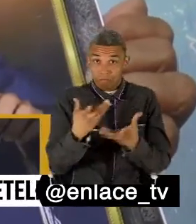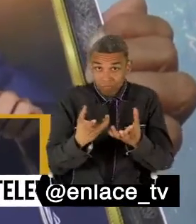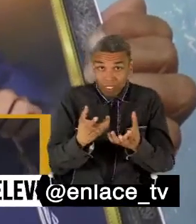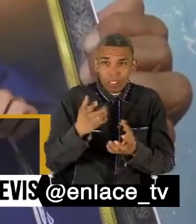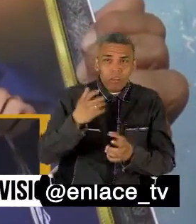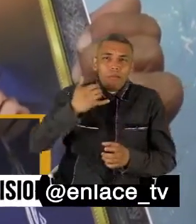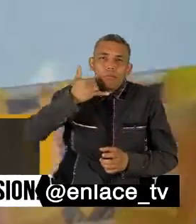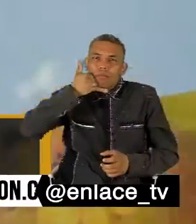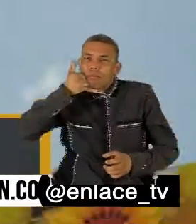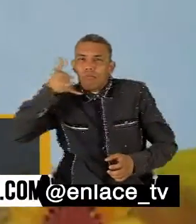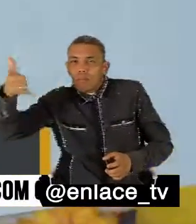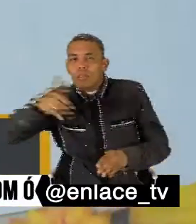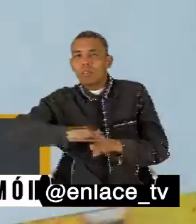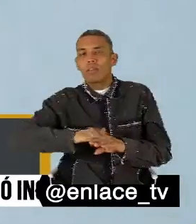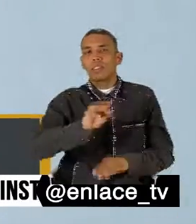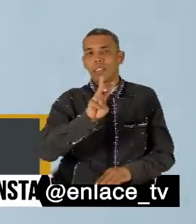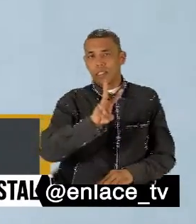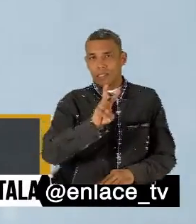pueden comunicarse al celular